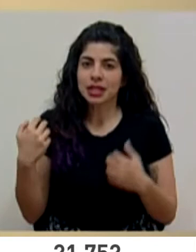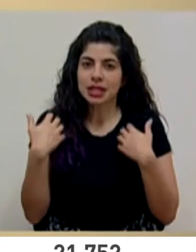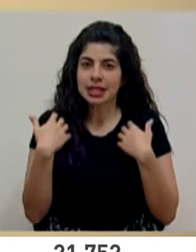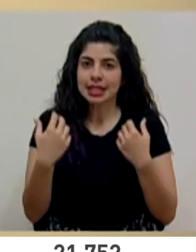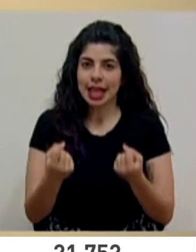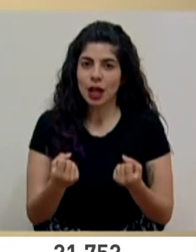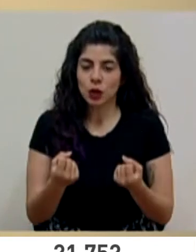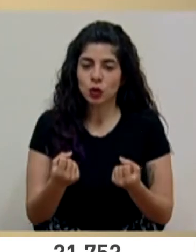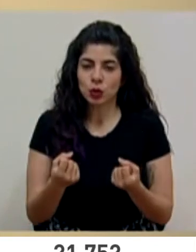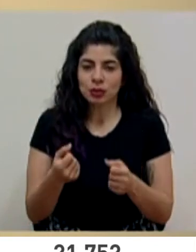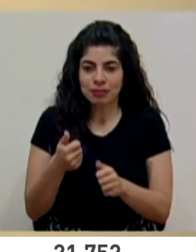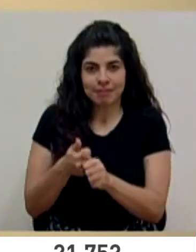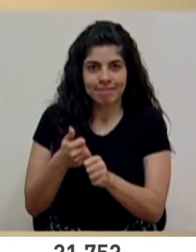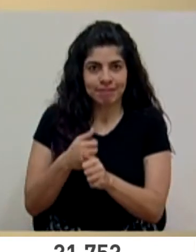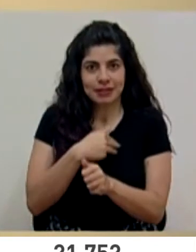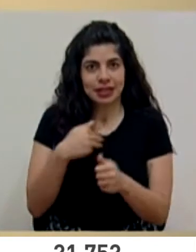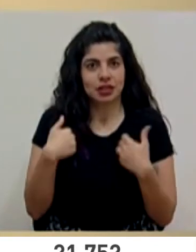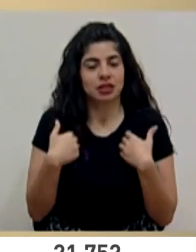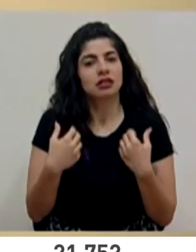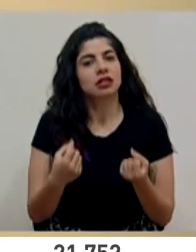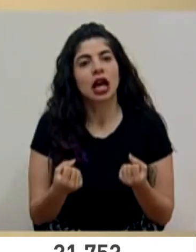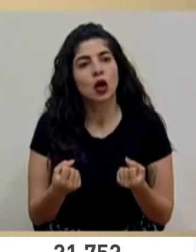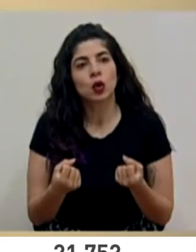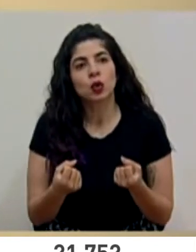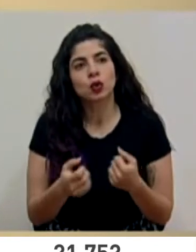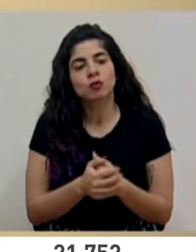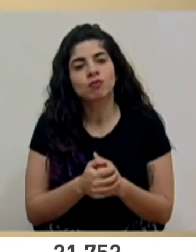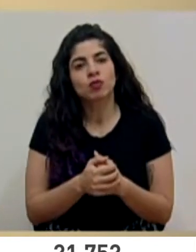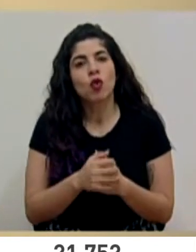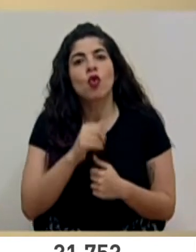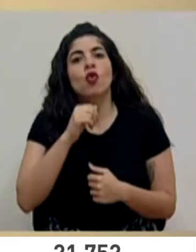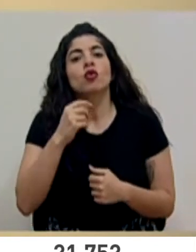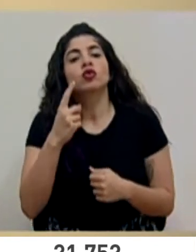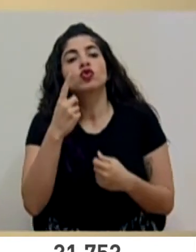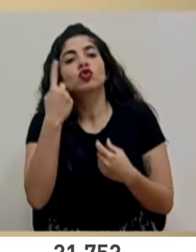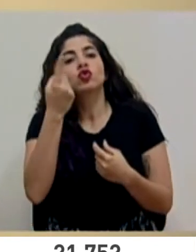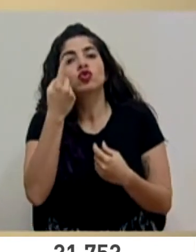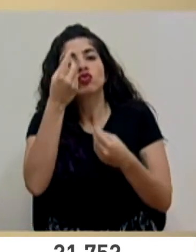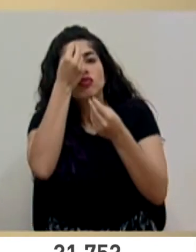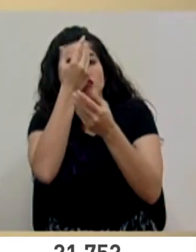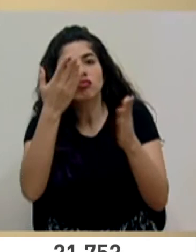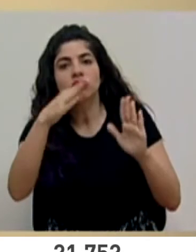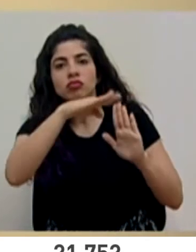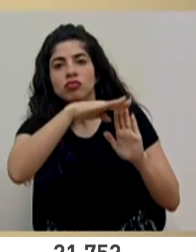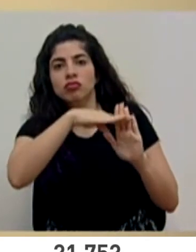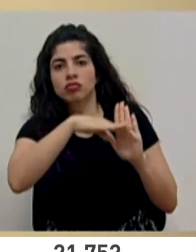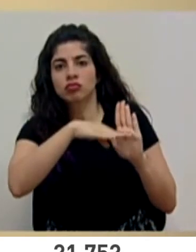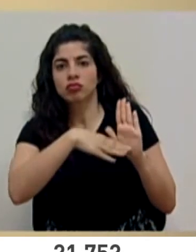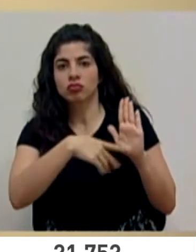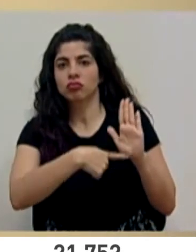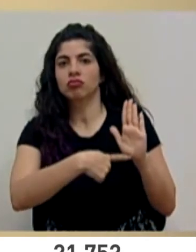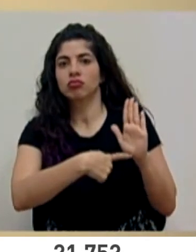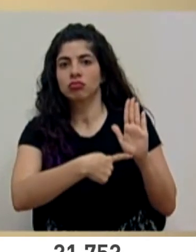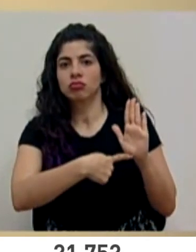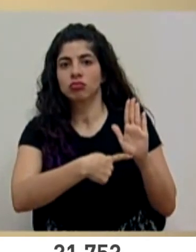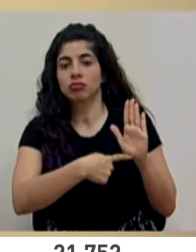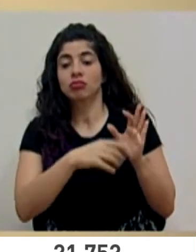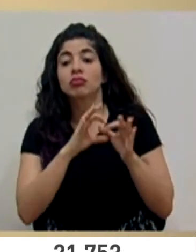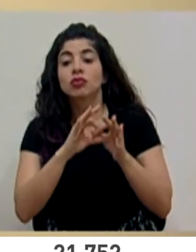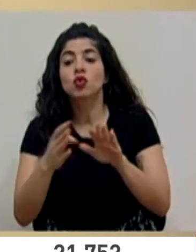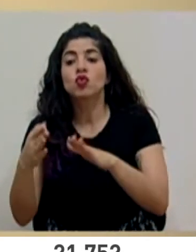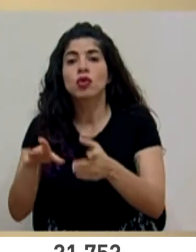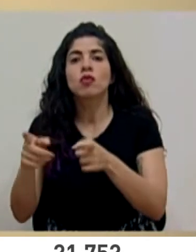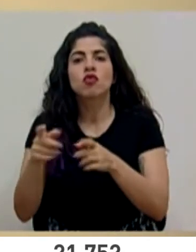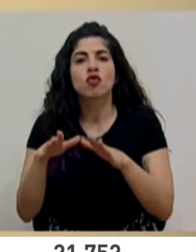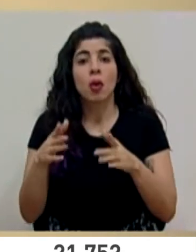Salud como tal no emite lineamiento en el caso de cuerpos, pero no